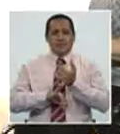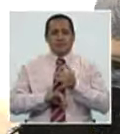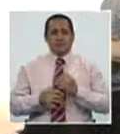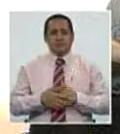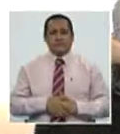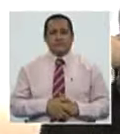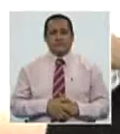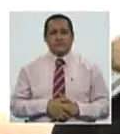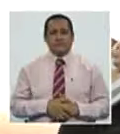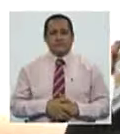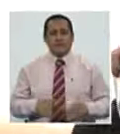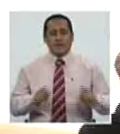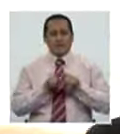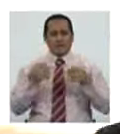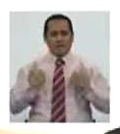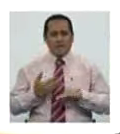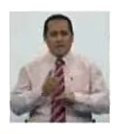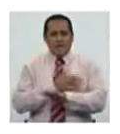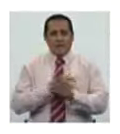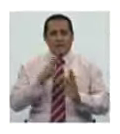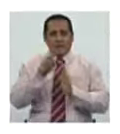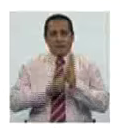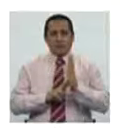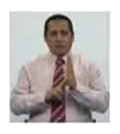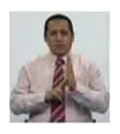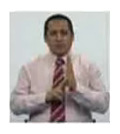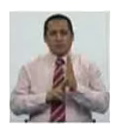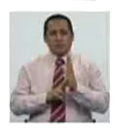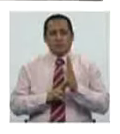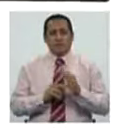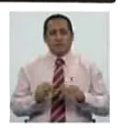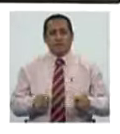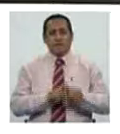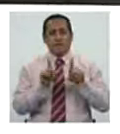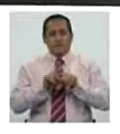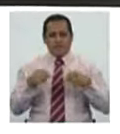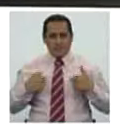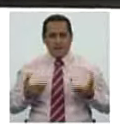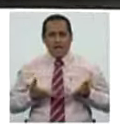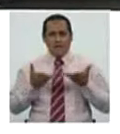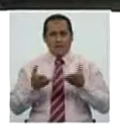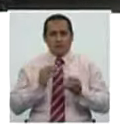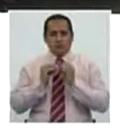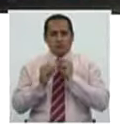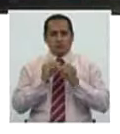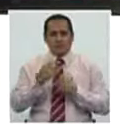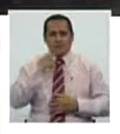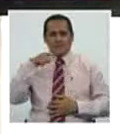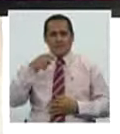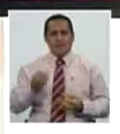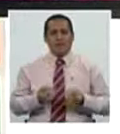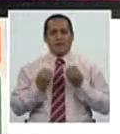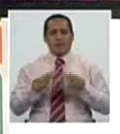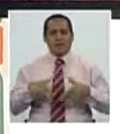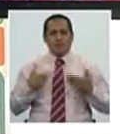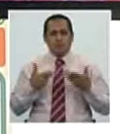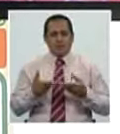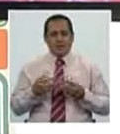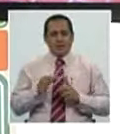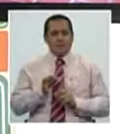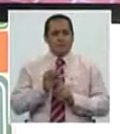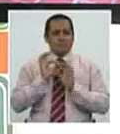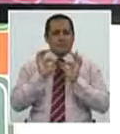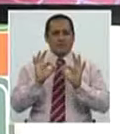¿no? Que ya así con el reglamento se ha dado las directivas adecuadas para que se